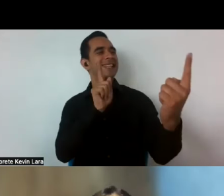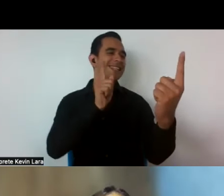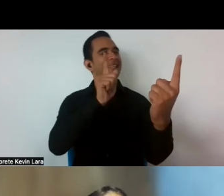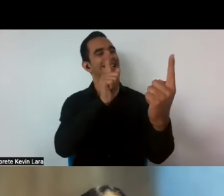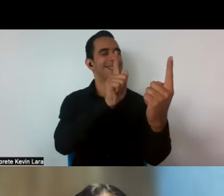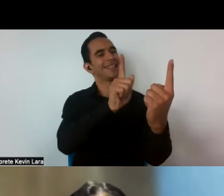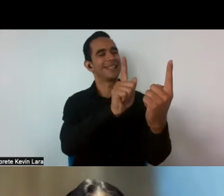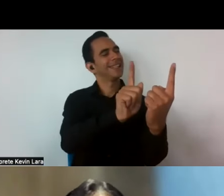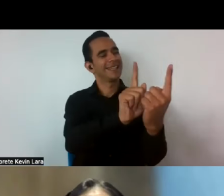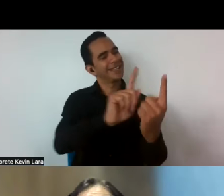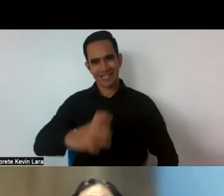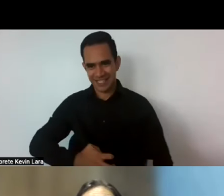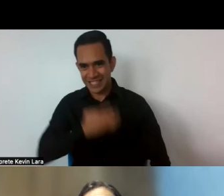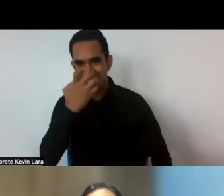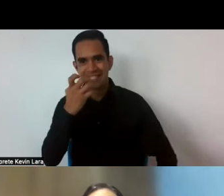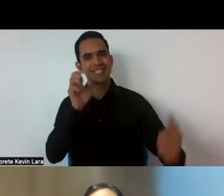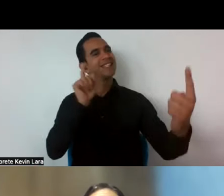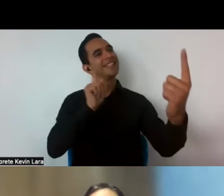o voy desde el enojo?